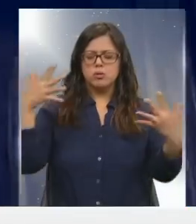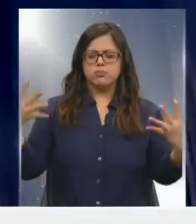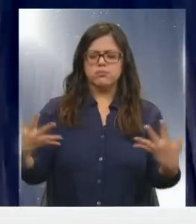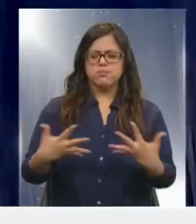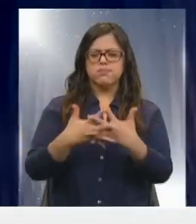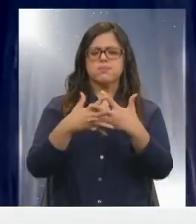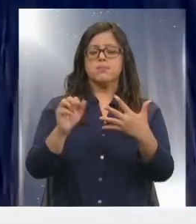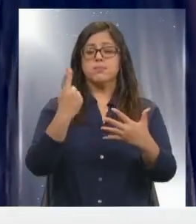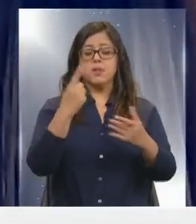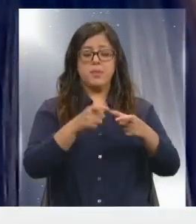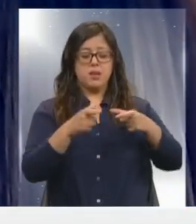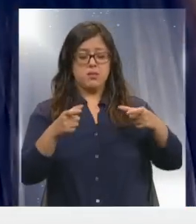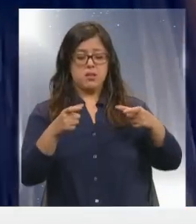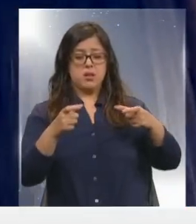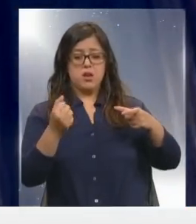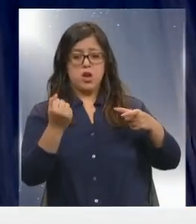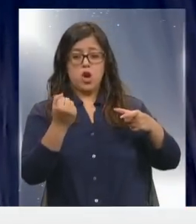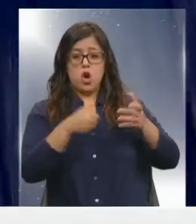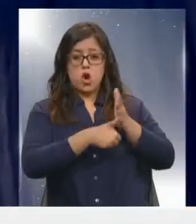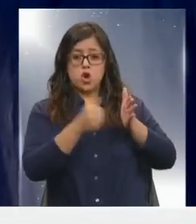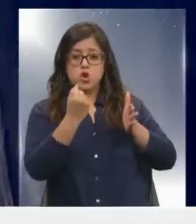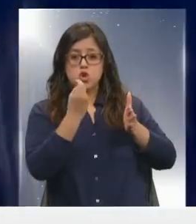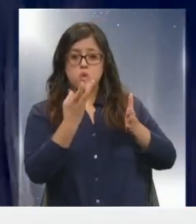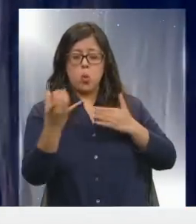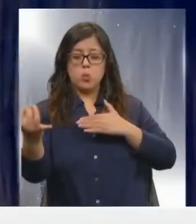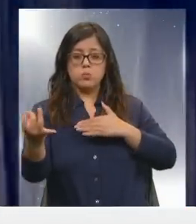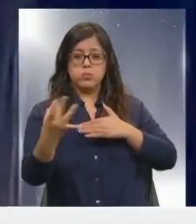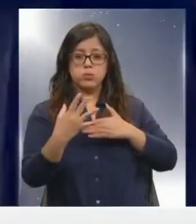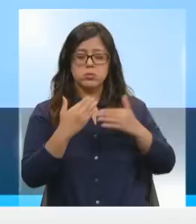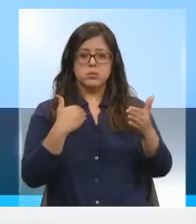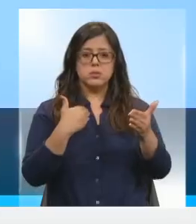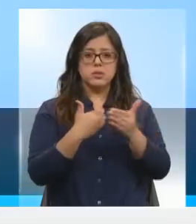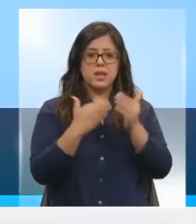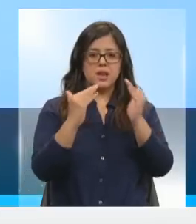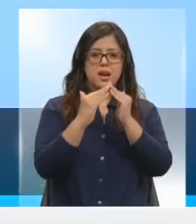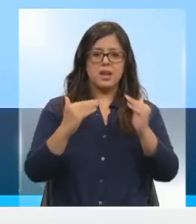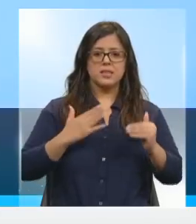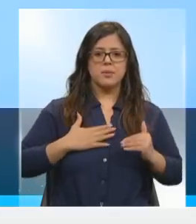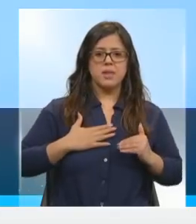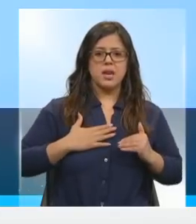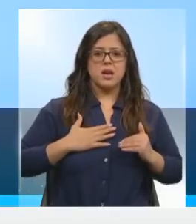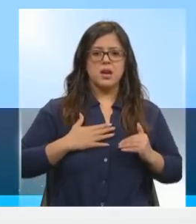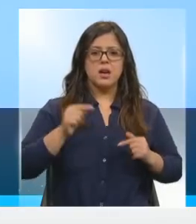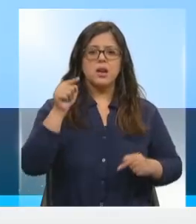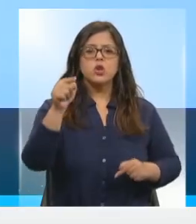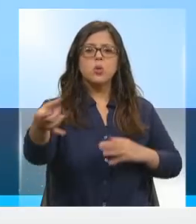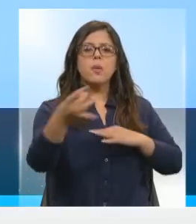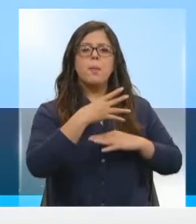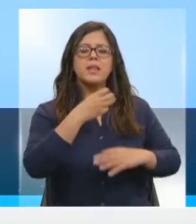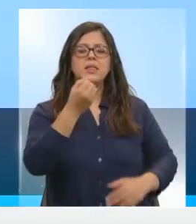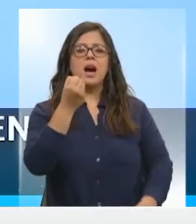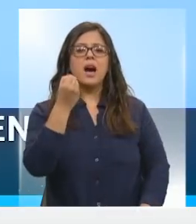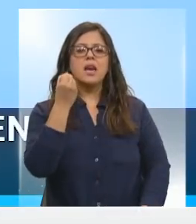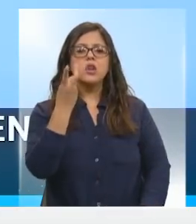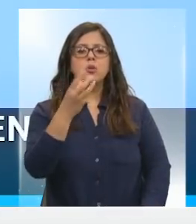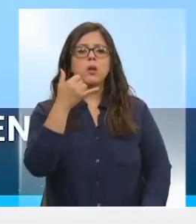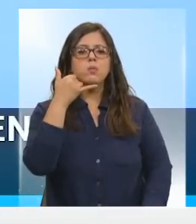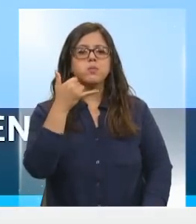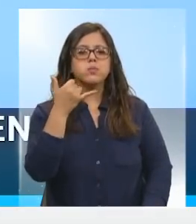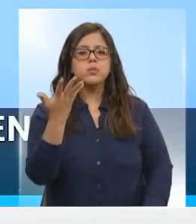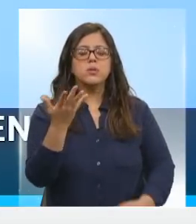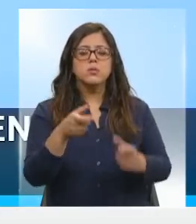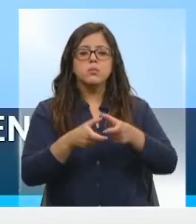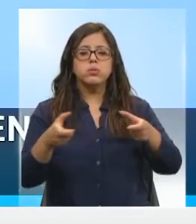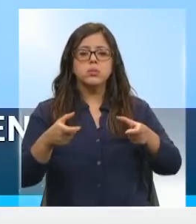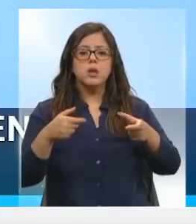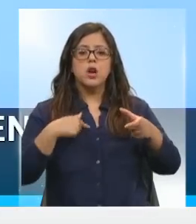que el primer RUT que él me da estaba cerca a mi domicilio. En la cuenta RUT me mandáis el depósito, el voucher, y lo juntamos,